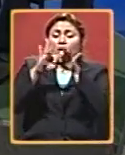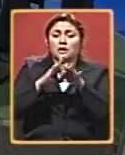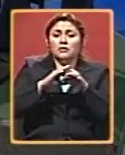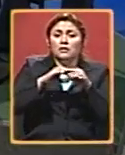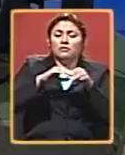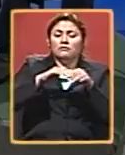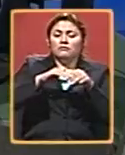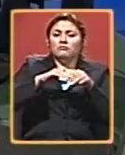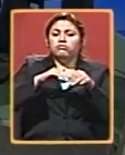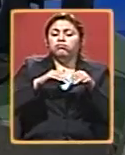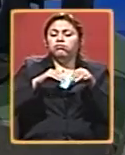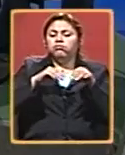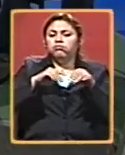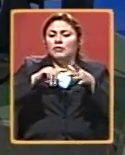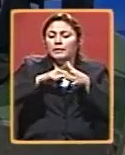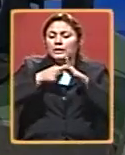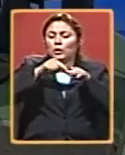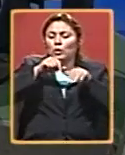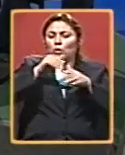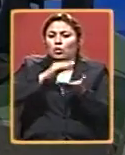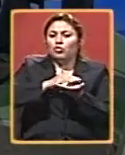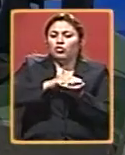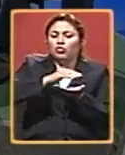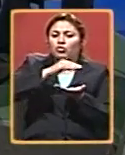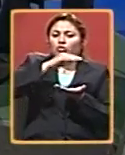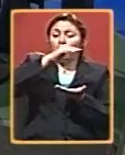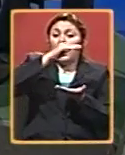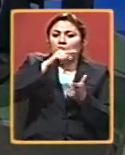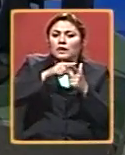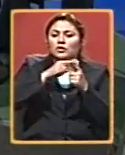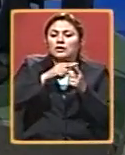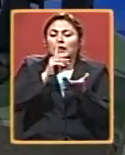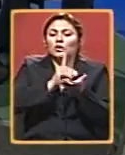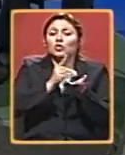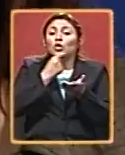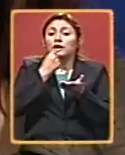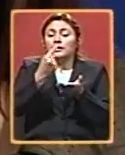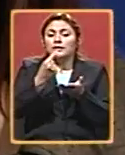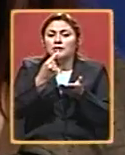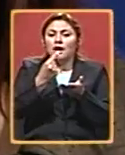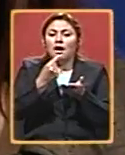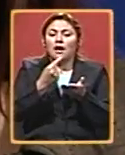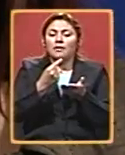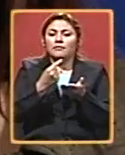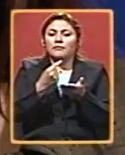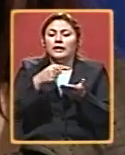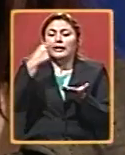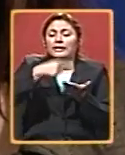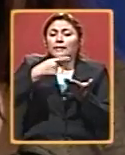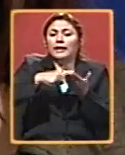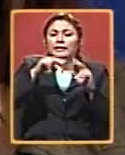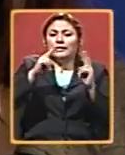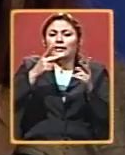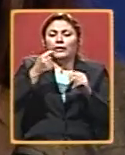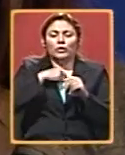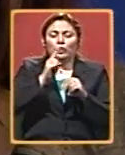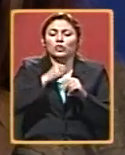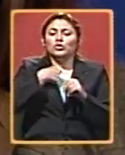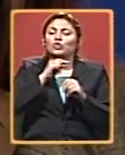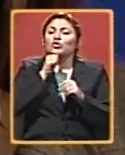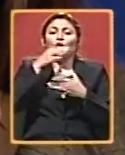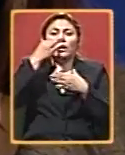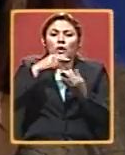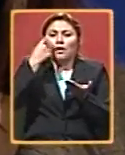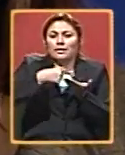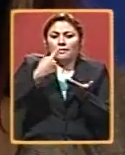crecer juntos, ¿verdad? Entonces cuando el doctor Villalobos ahora notaba el hecho de que sale a debate el tema, yo no creo que es un debate lo que está saliendo en la